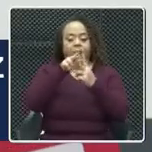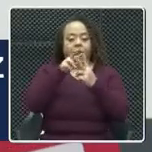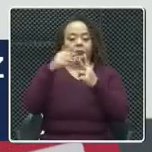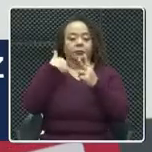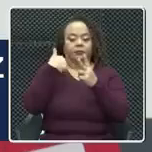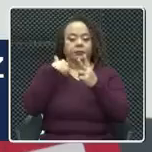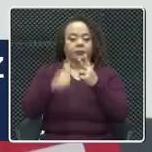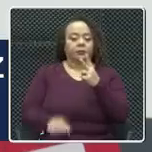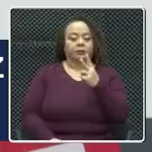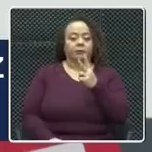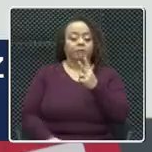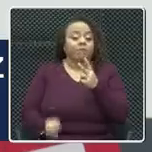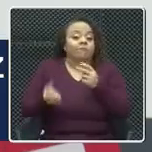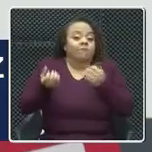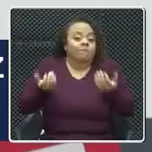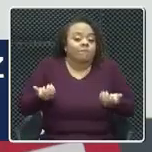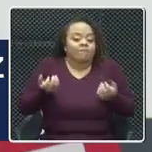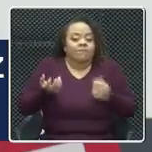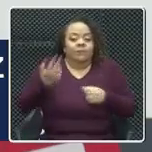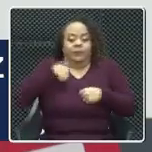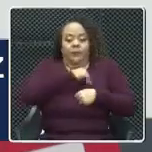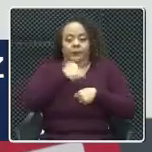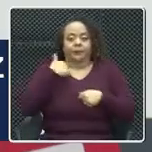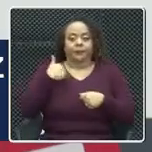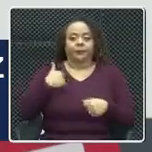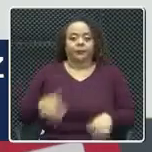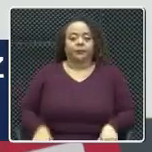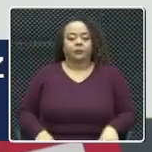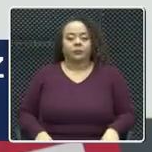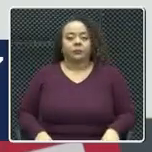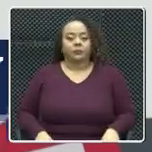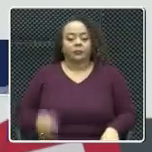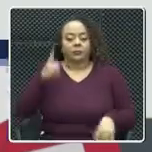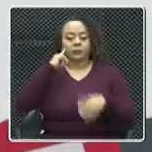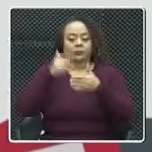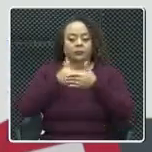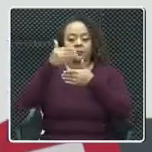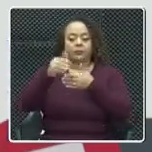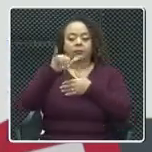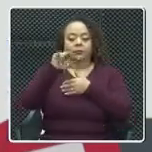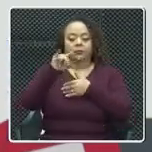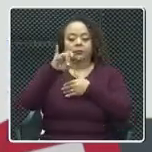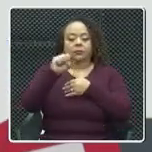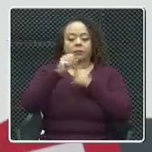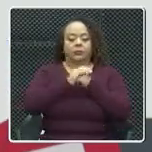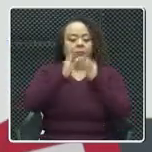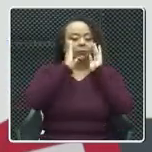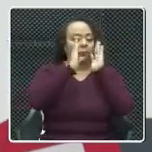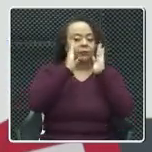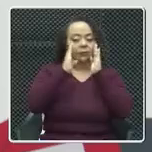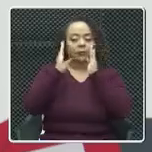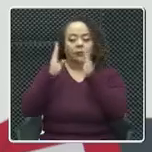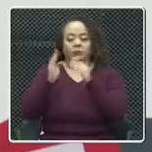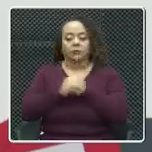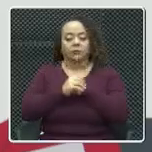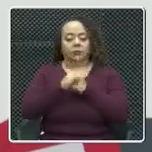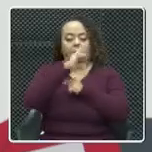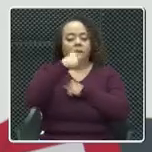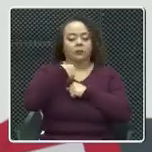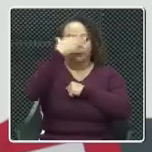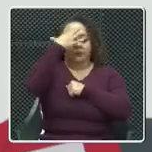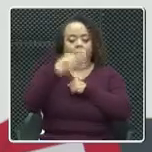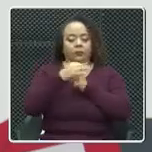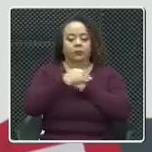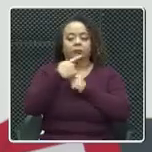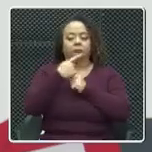a atender o que vamos a tener más bien uh-huh. para que posterior el instituto atienda su caso, uh-huh. ¿verdad? Y yo quiero